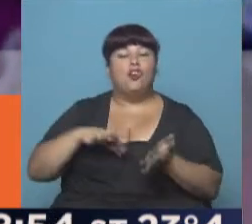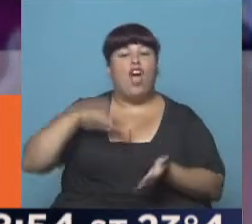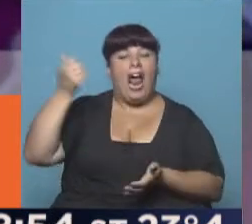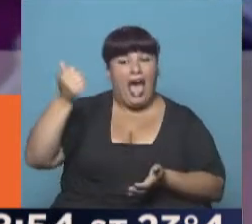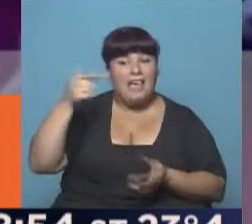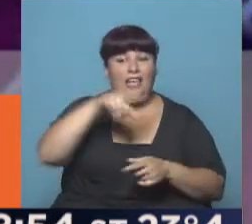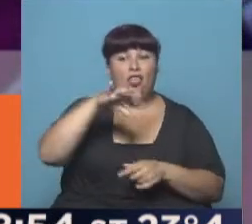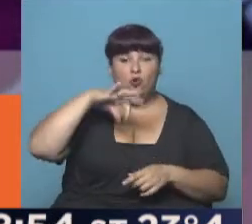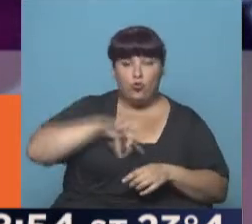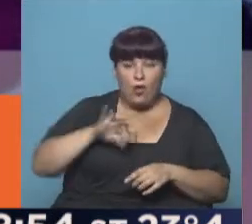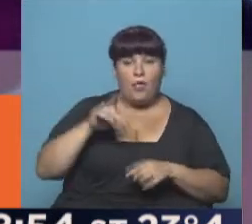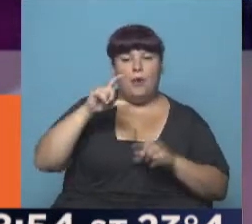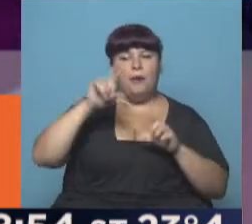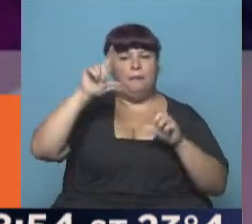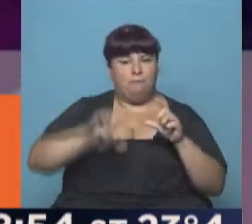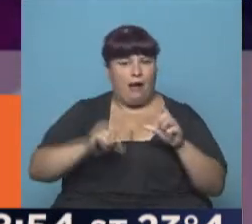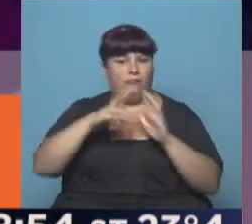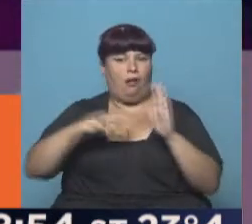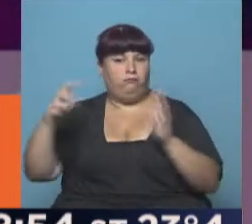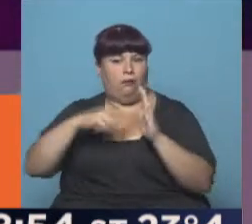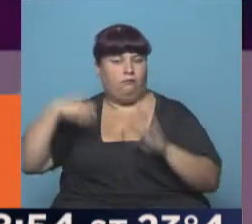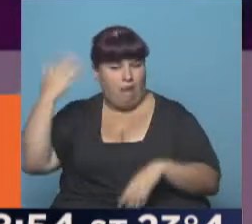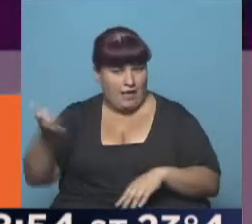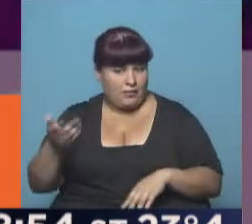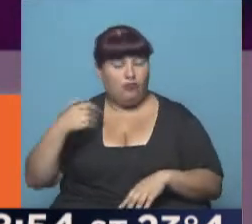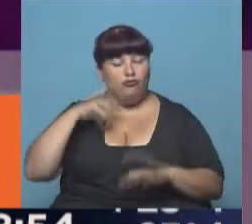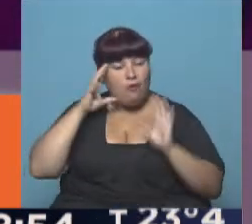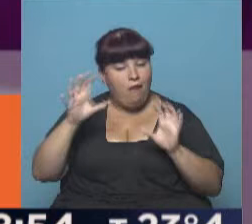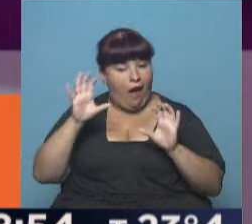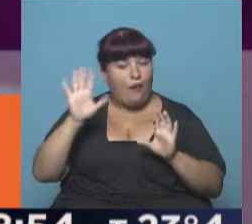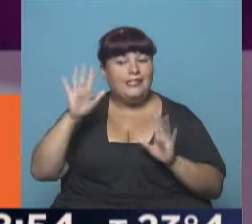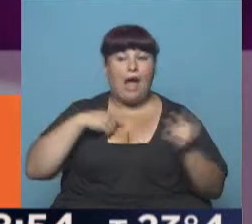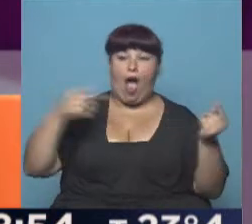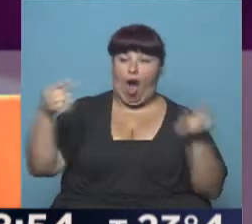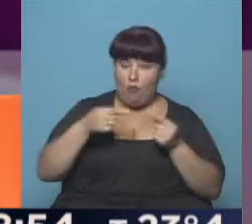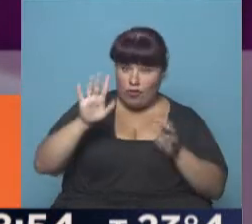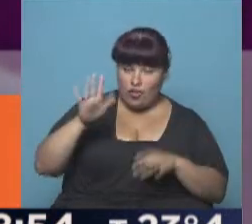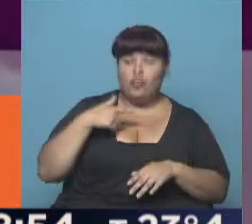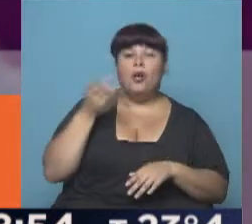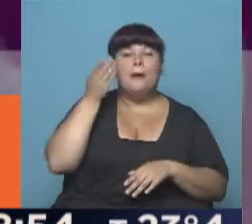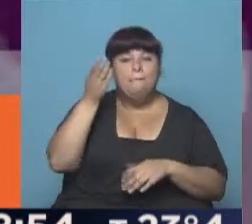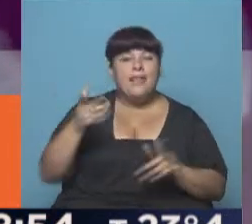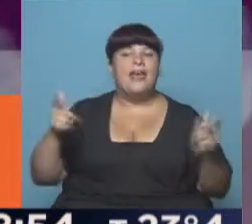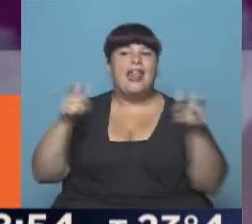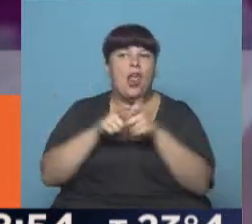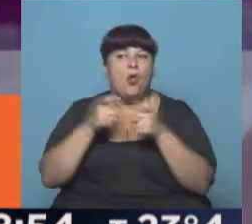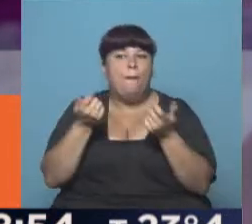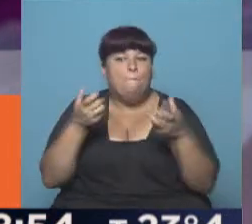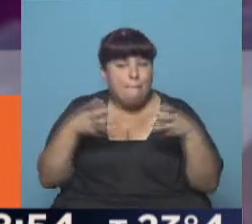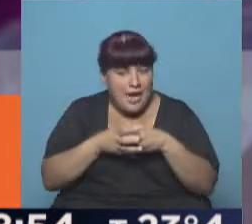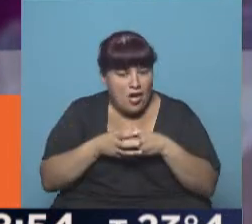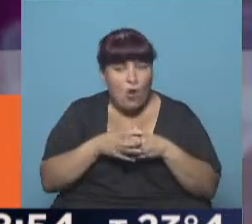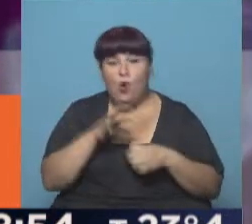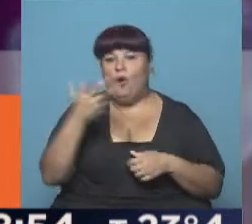ganancias sobre el salario fue cada vez más confiscatorio. Y yo recuerdo que siendo oposición pedíamos sesiones en minoría